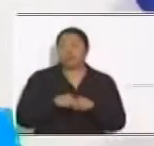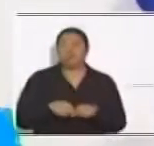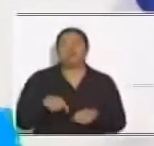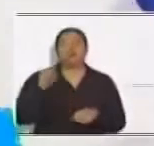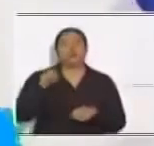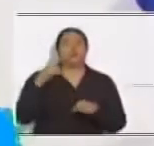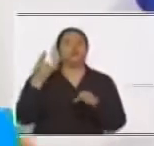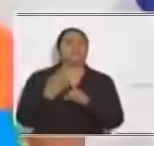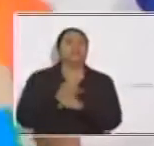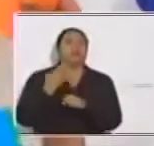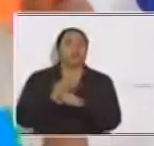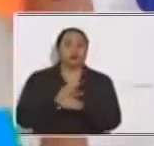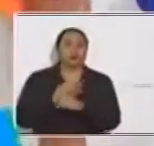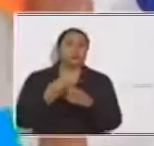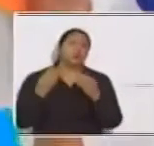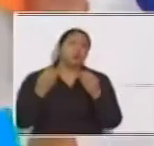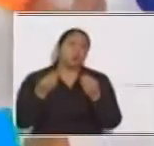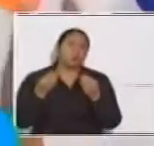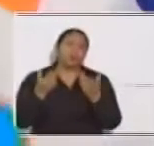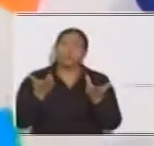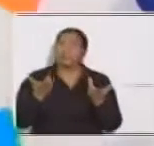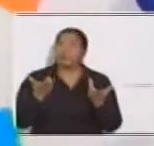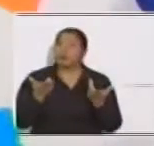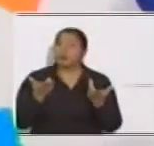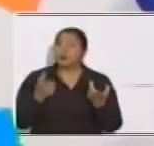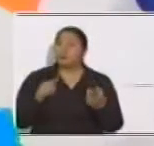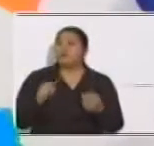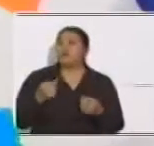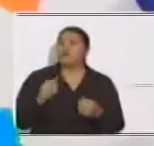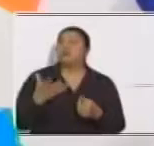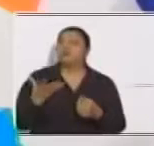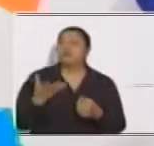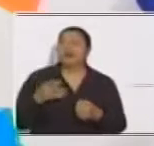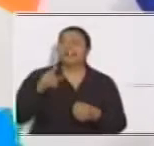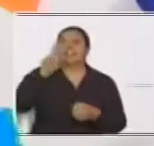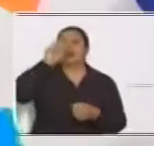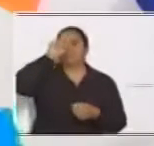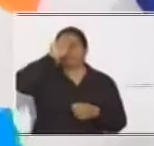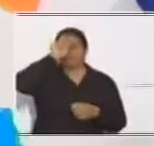la utilizaron bastante los egipcios.